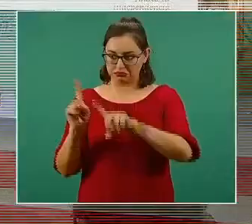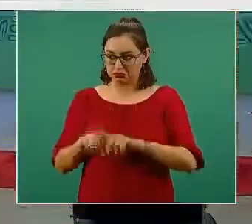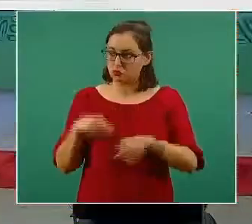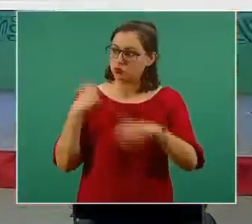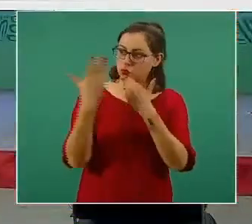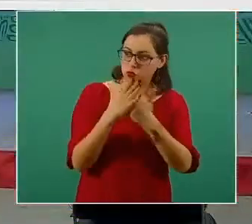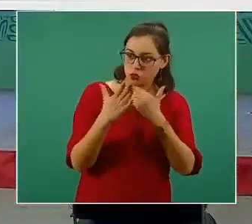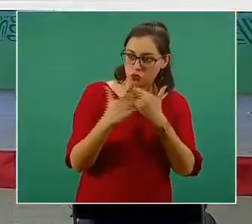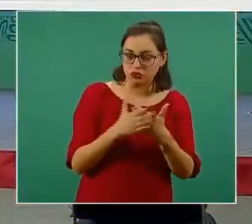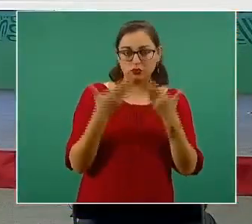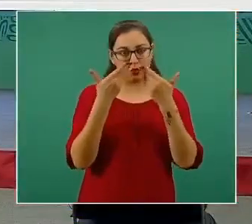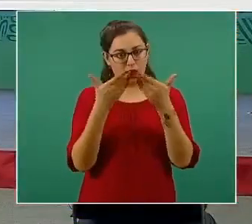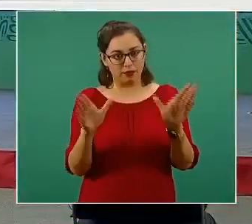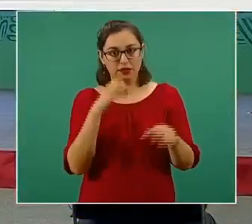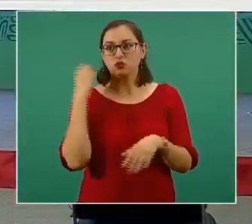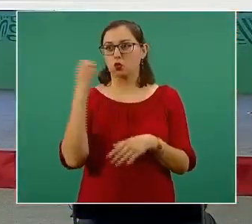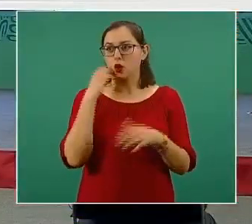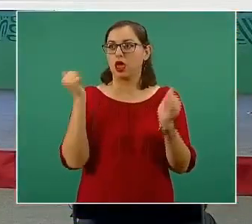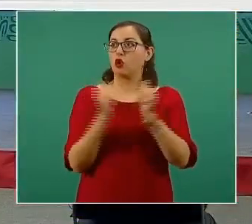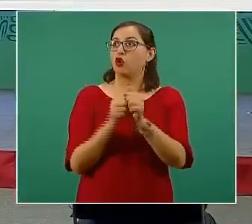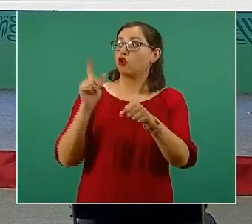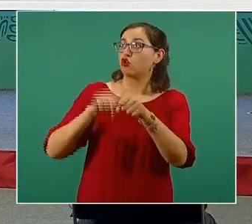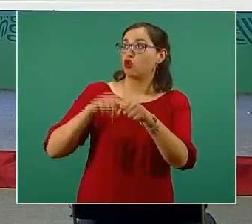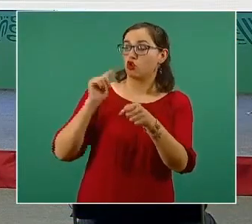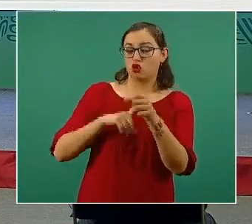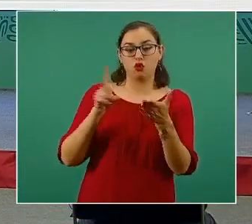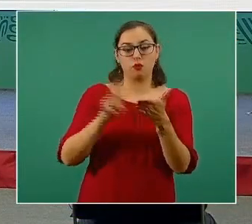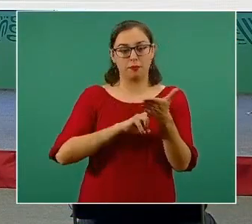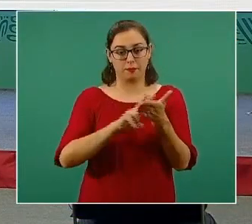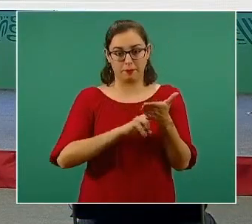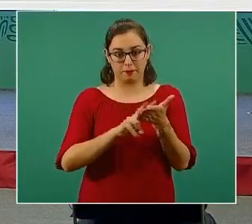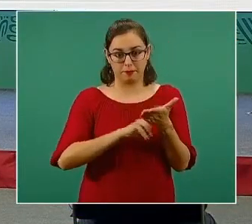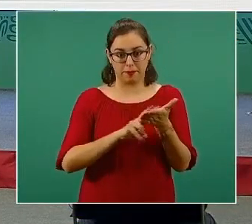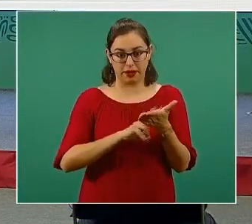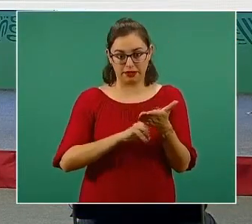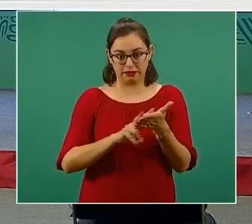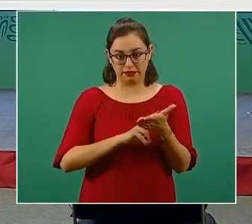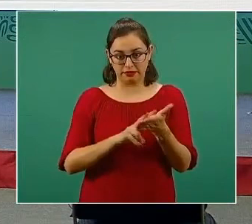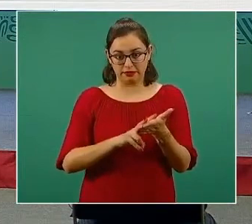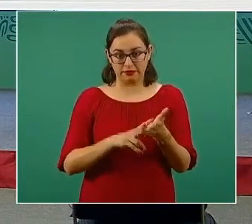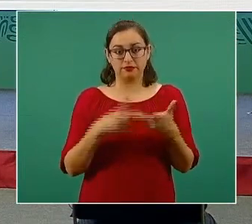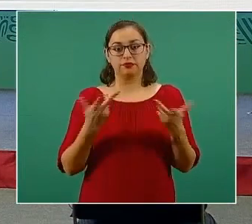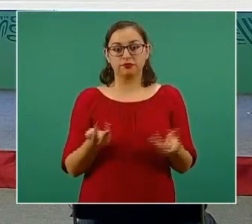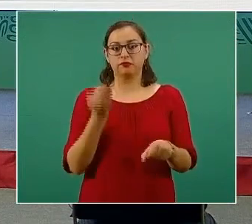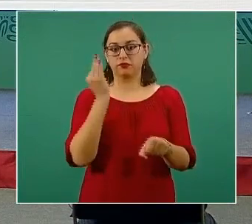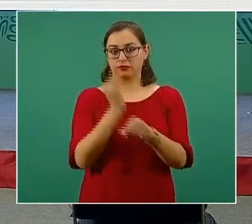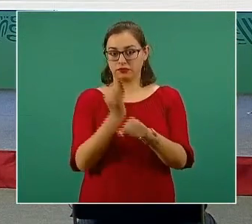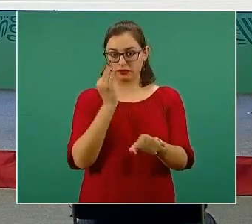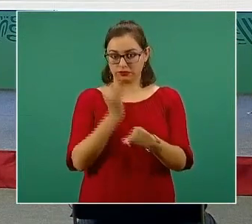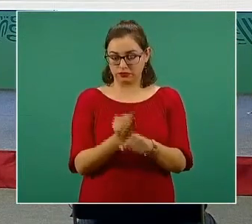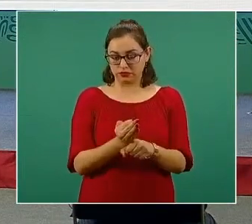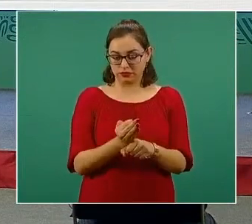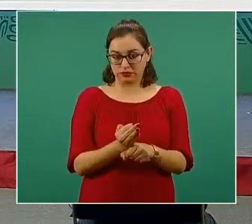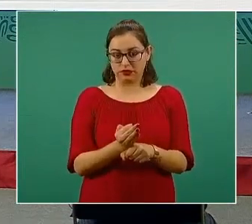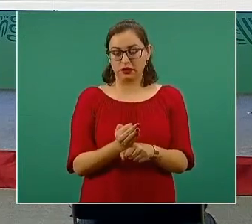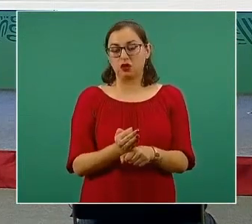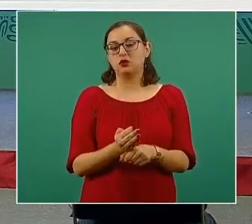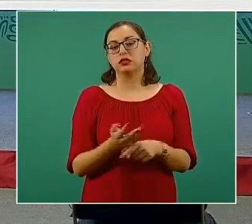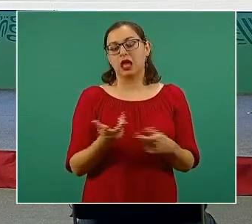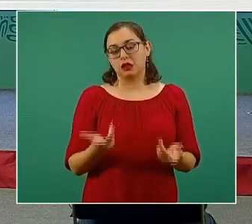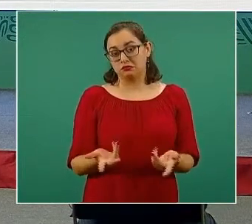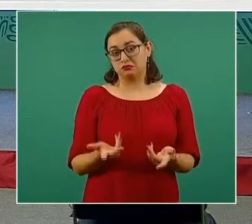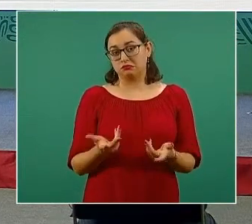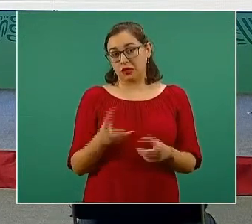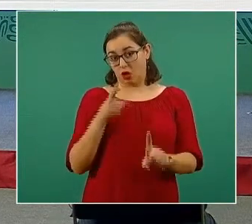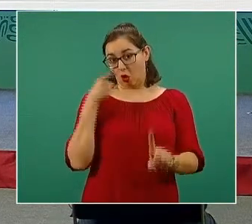baja transmisión, de bajo riesgo, y tenemos un poco menos de la mitad de lo que esperamos vacunar, que son